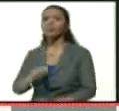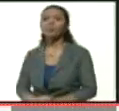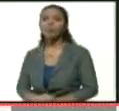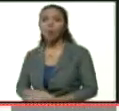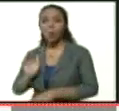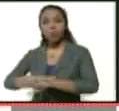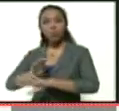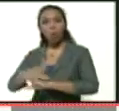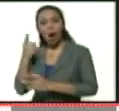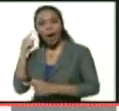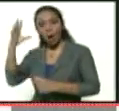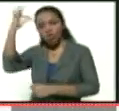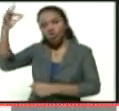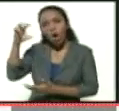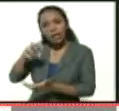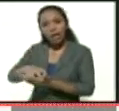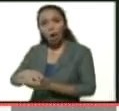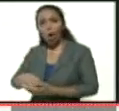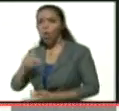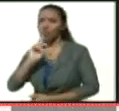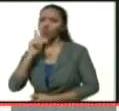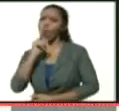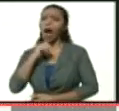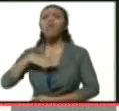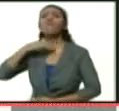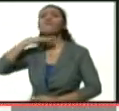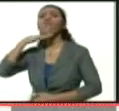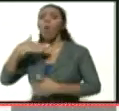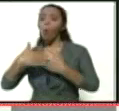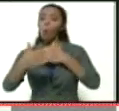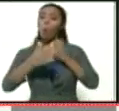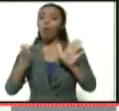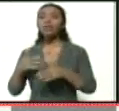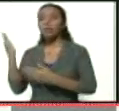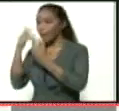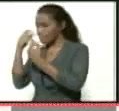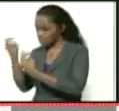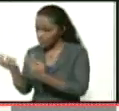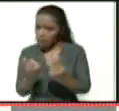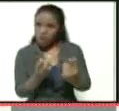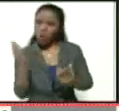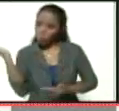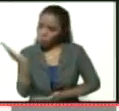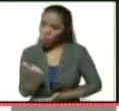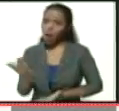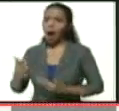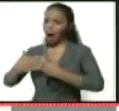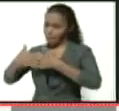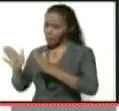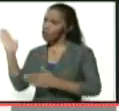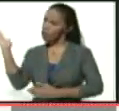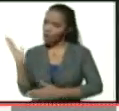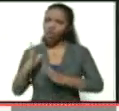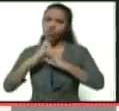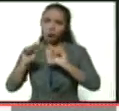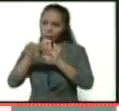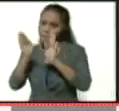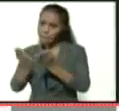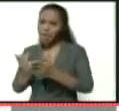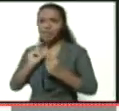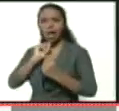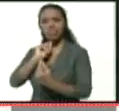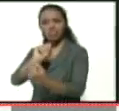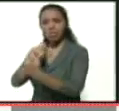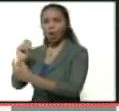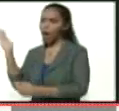porque que el Consejo de Estado no era suficientemente amplio. Bueno, te invito al Consejo de Estado, Ochoa Antich. Está abierto a que venga toda la mesa de diálogo,